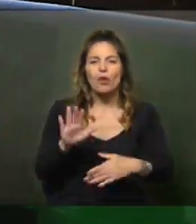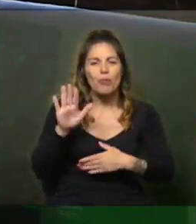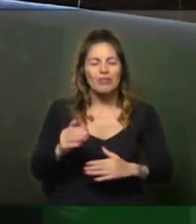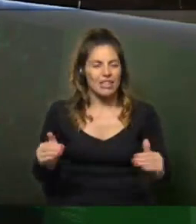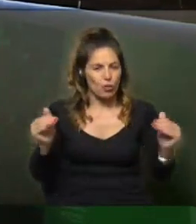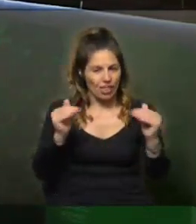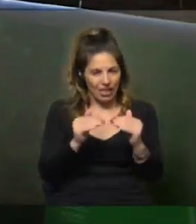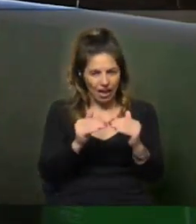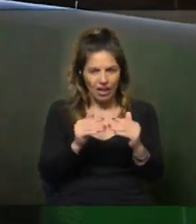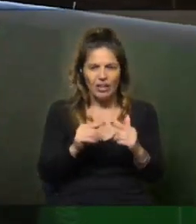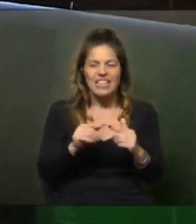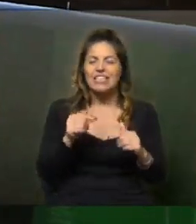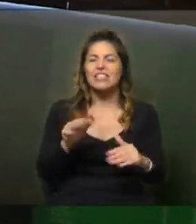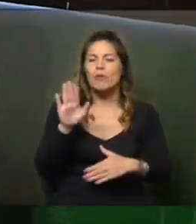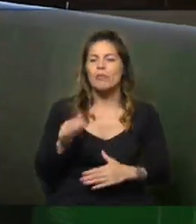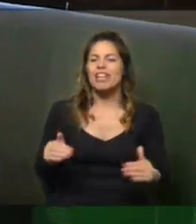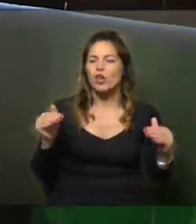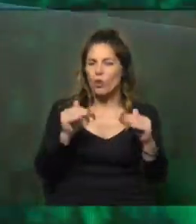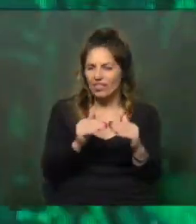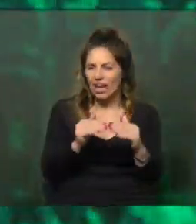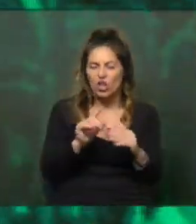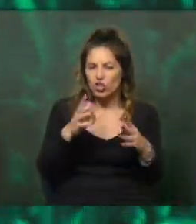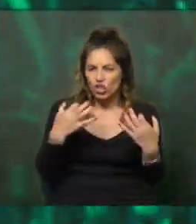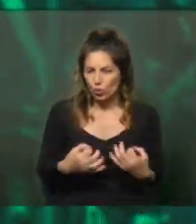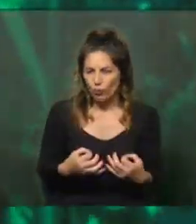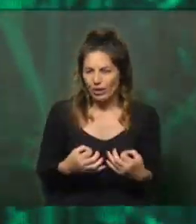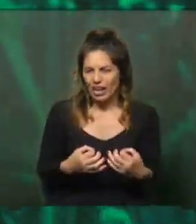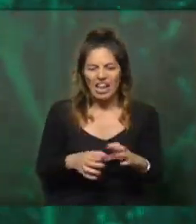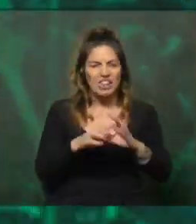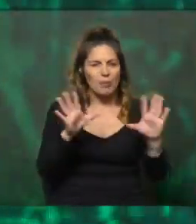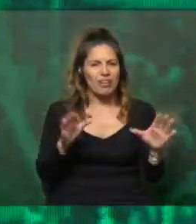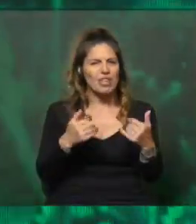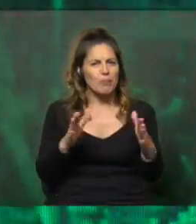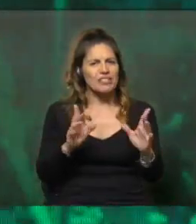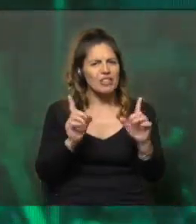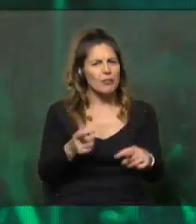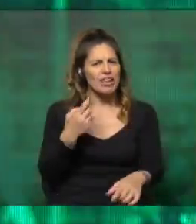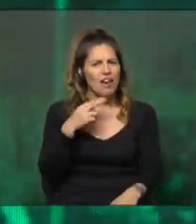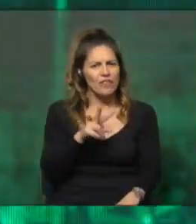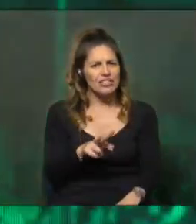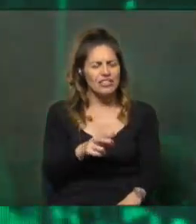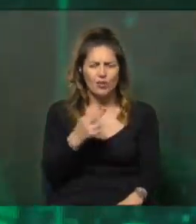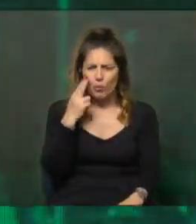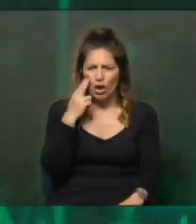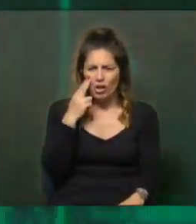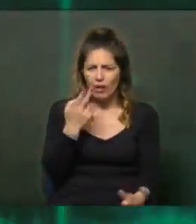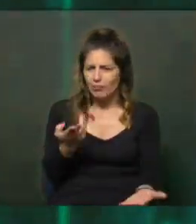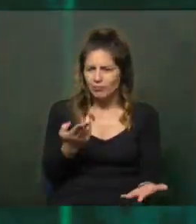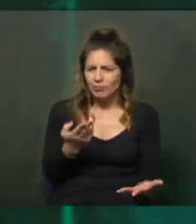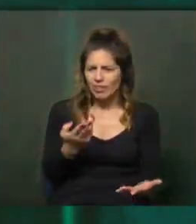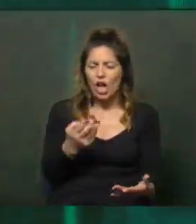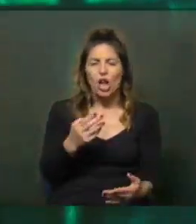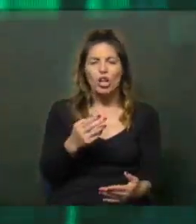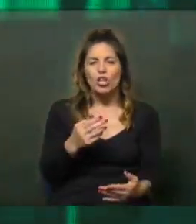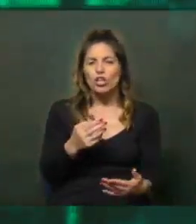igualdad Sí y si esa Promesa de igualdad no se cumple la democracia comienza también a verse afectada en su legitimidad los datos del